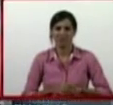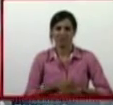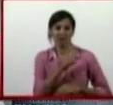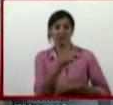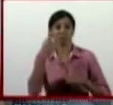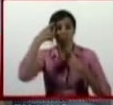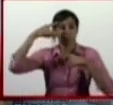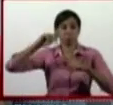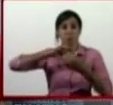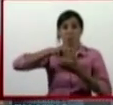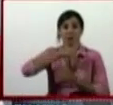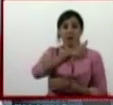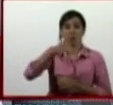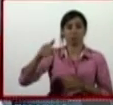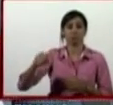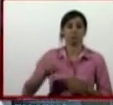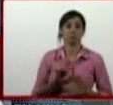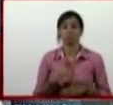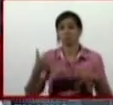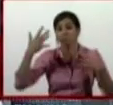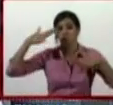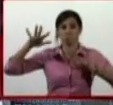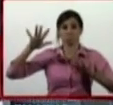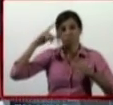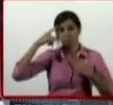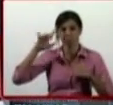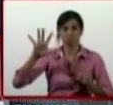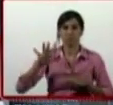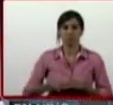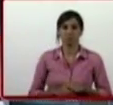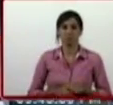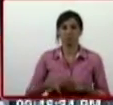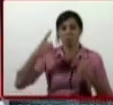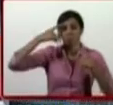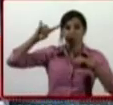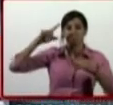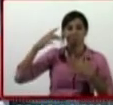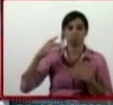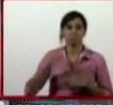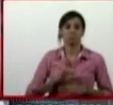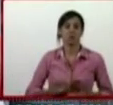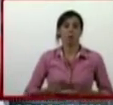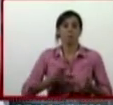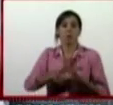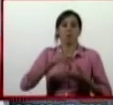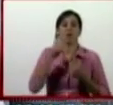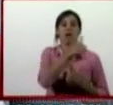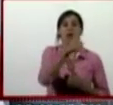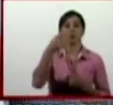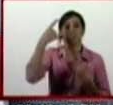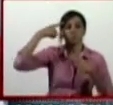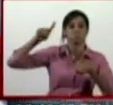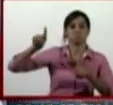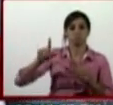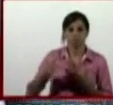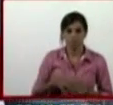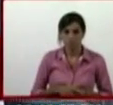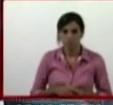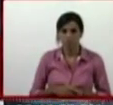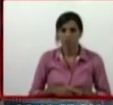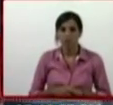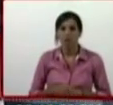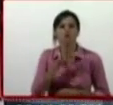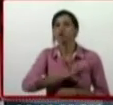qué hace con su vida, sálvese quien pueda. Es el reino del neoliberalismo, el sálvese quien pueda. Y el reino del socialismo